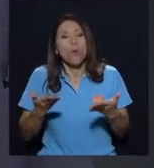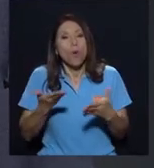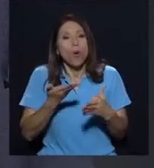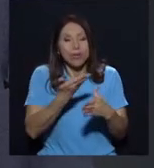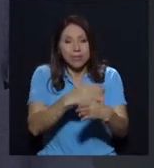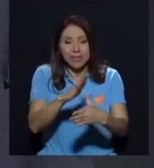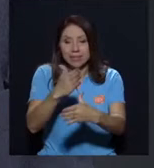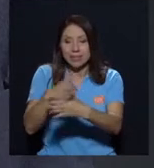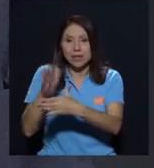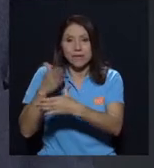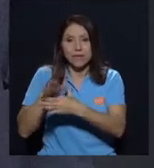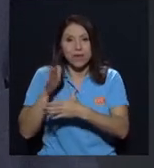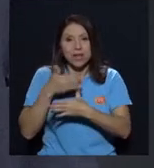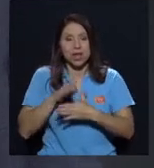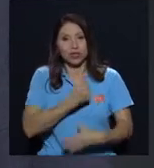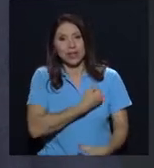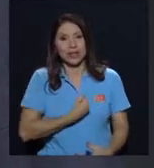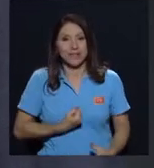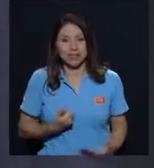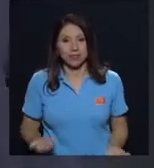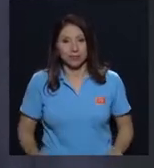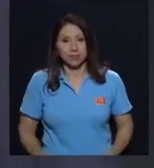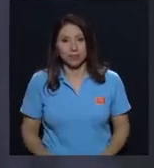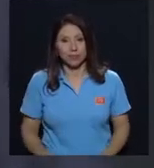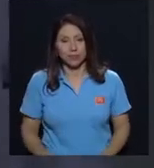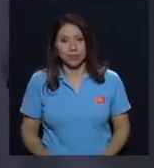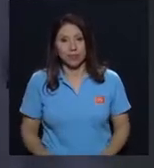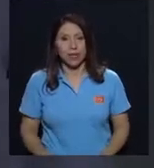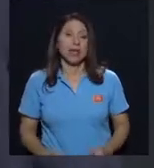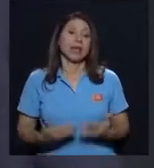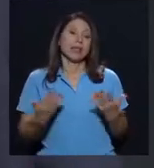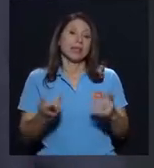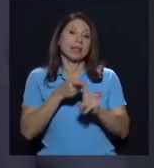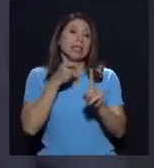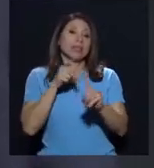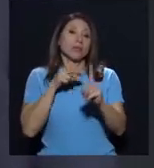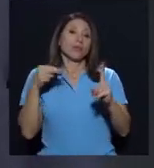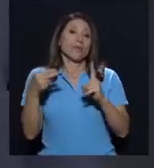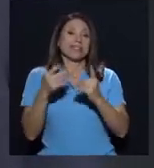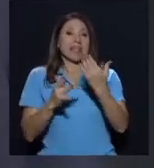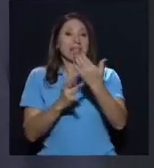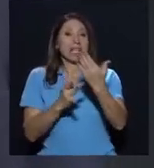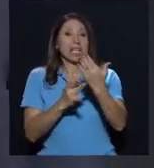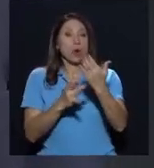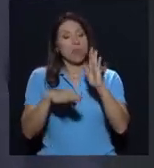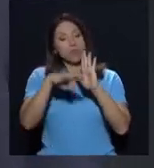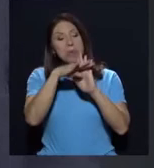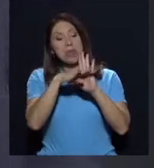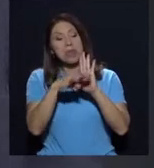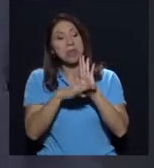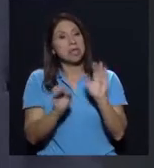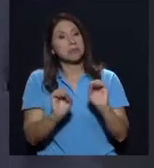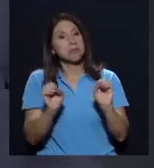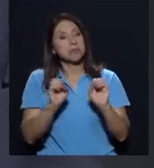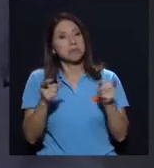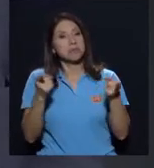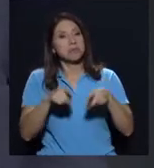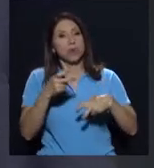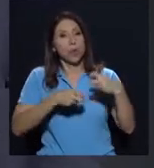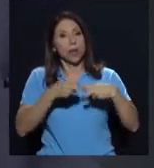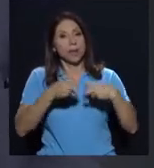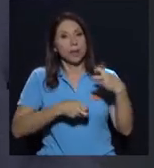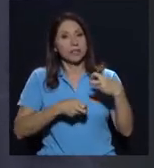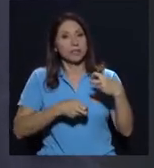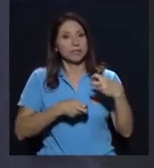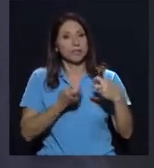los sacrificios las medidas del punto de vista técnico no presentan un problema tanto desde el punto de